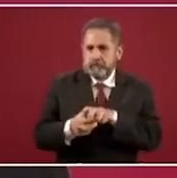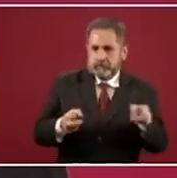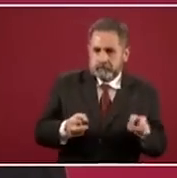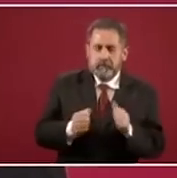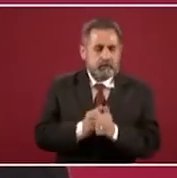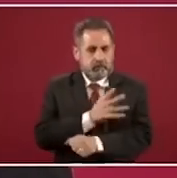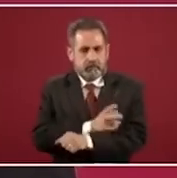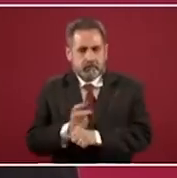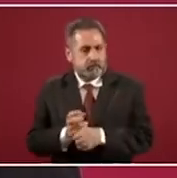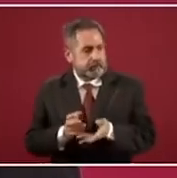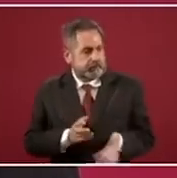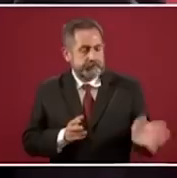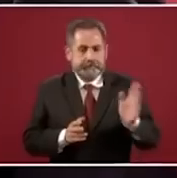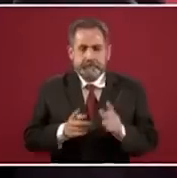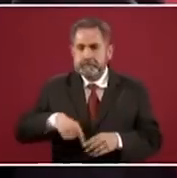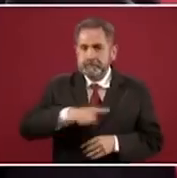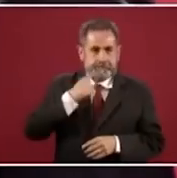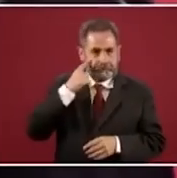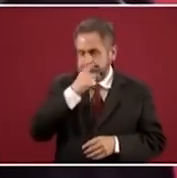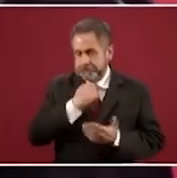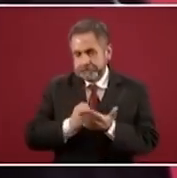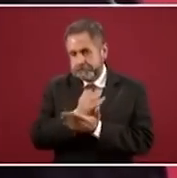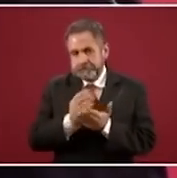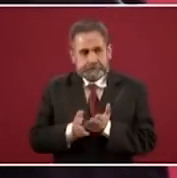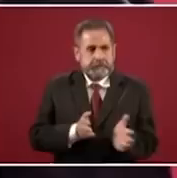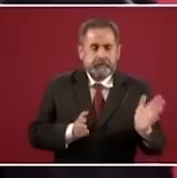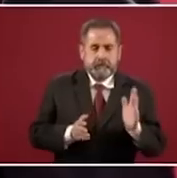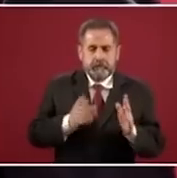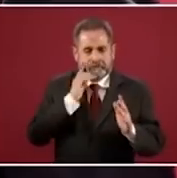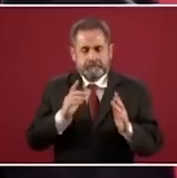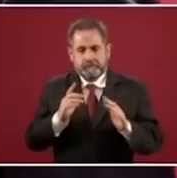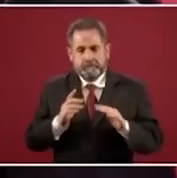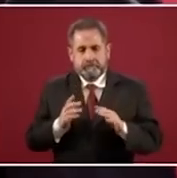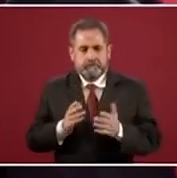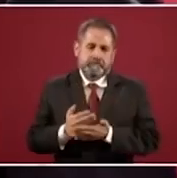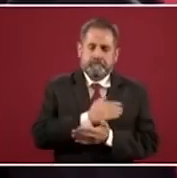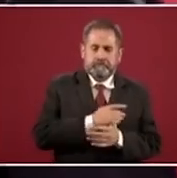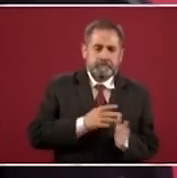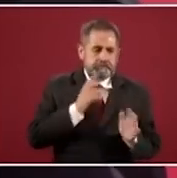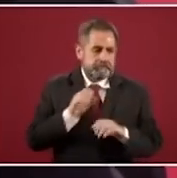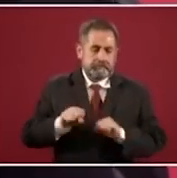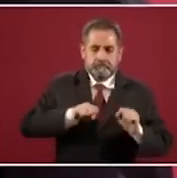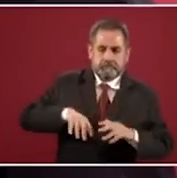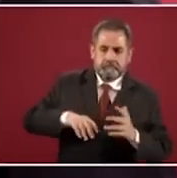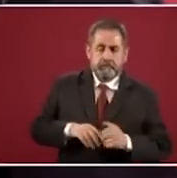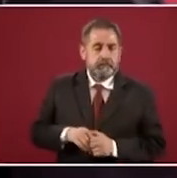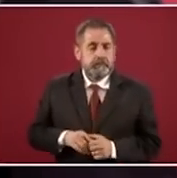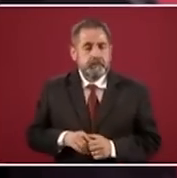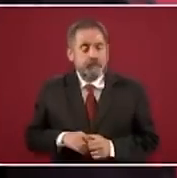honestidad decidieran hacerse a un lado. Sobre lo de la